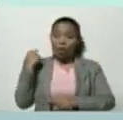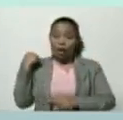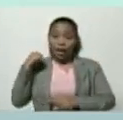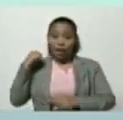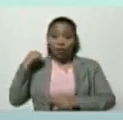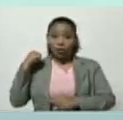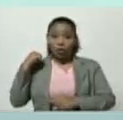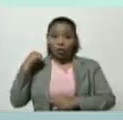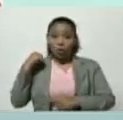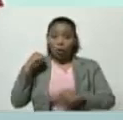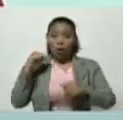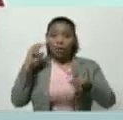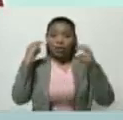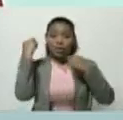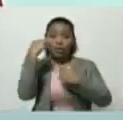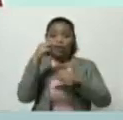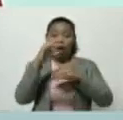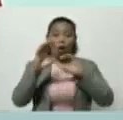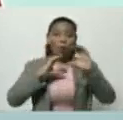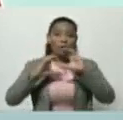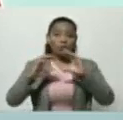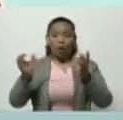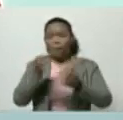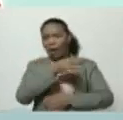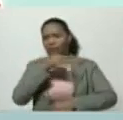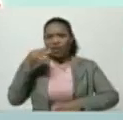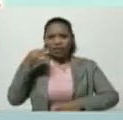nivel comunicacional extraordinario.